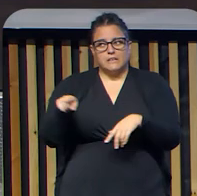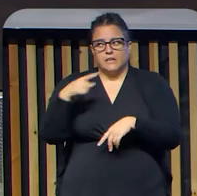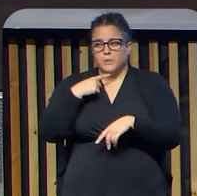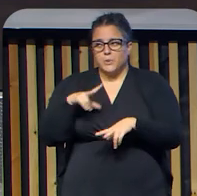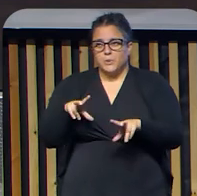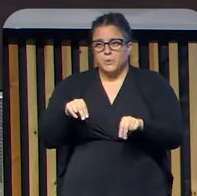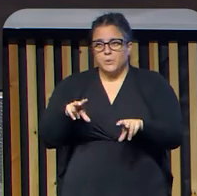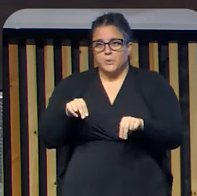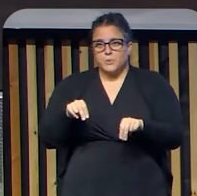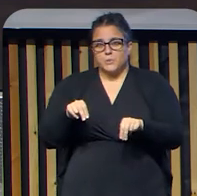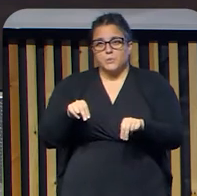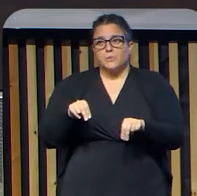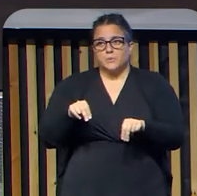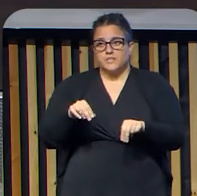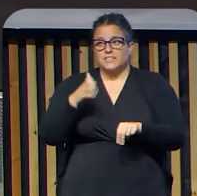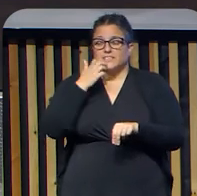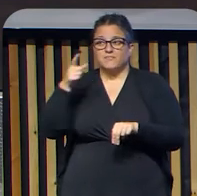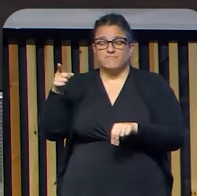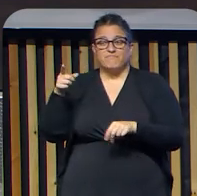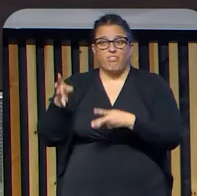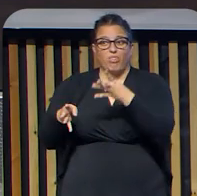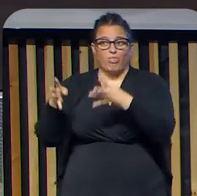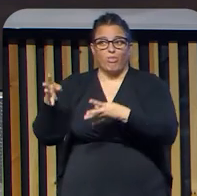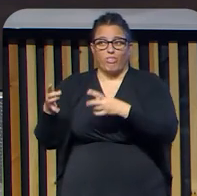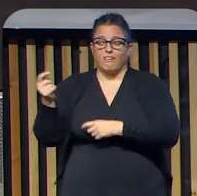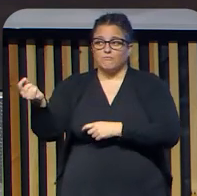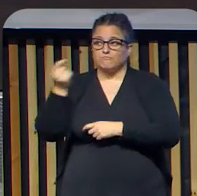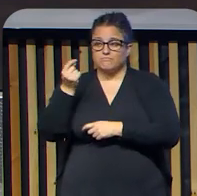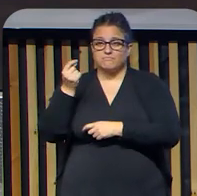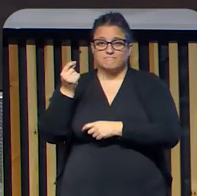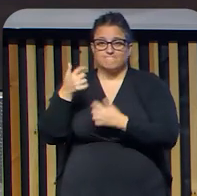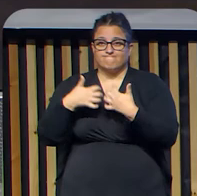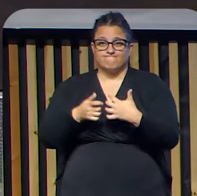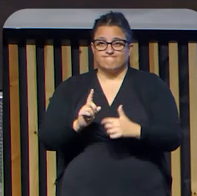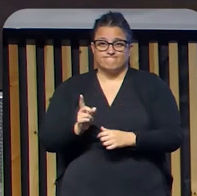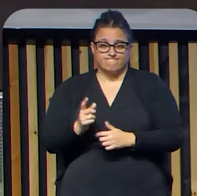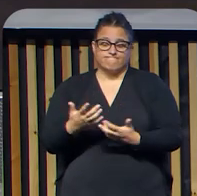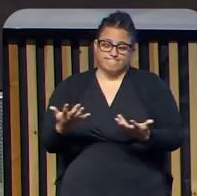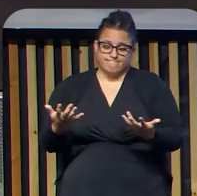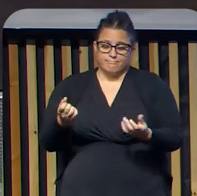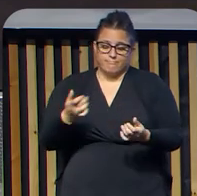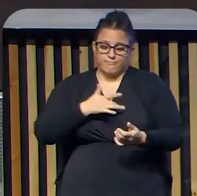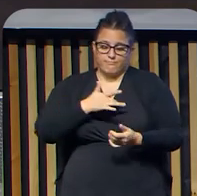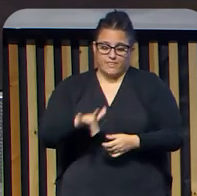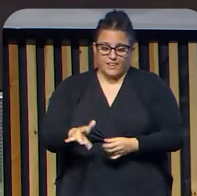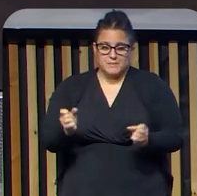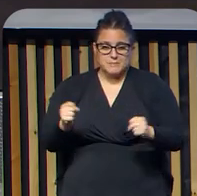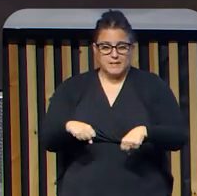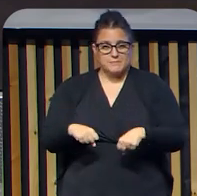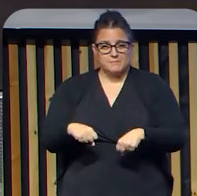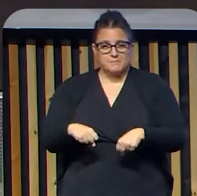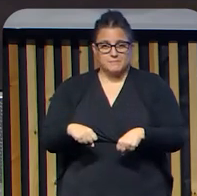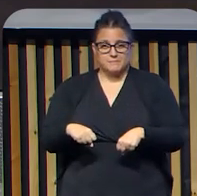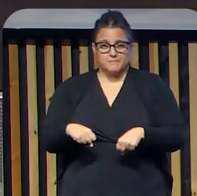Vale entonces sí voy a dar una vuelta igual el profesional se lo hemos dicho es decir esto no va a funcionar pero no